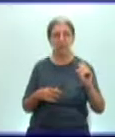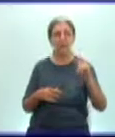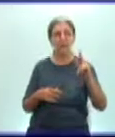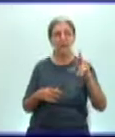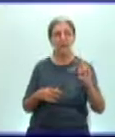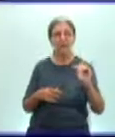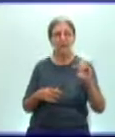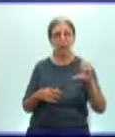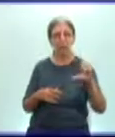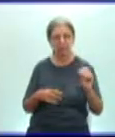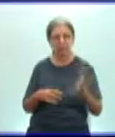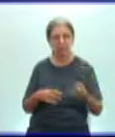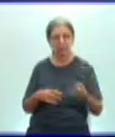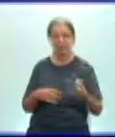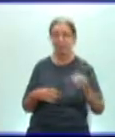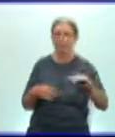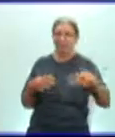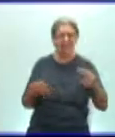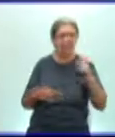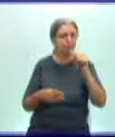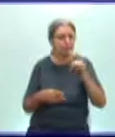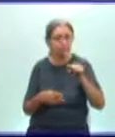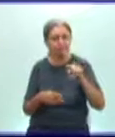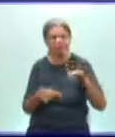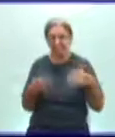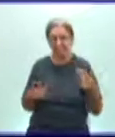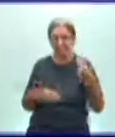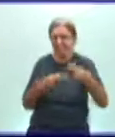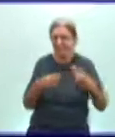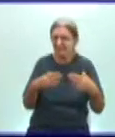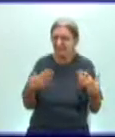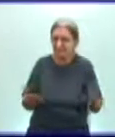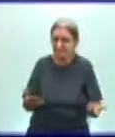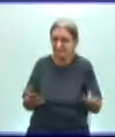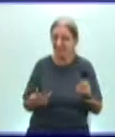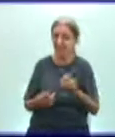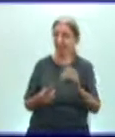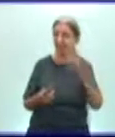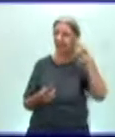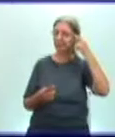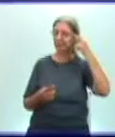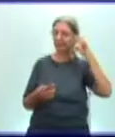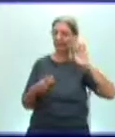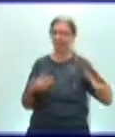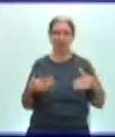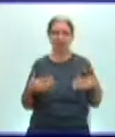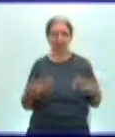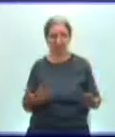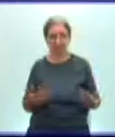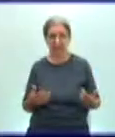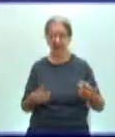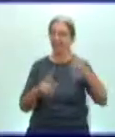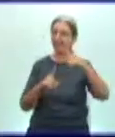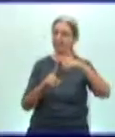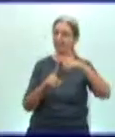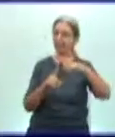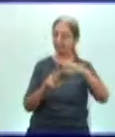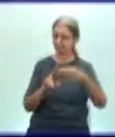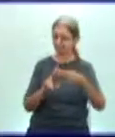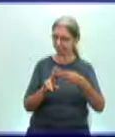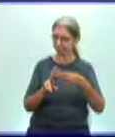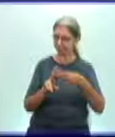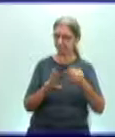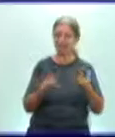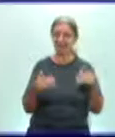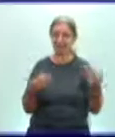Debo recordarle que para el estudio de una obra literaria, uno en lo primero que tiene que fijarse es en los títulos, porque el